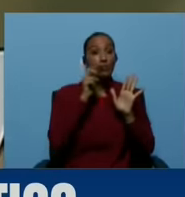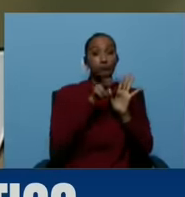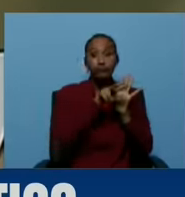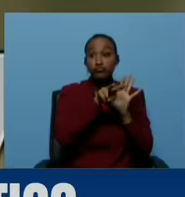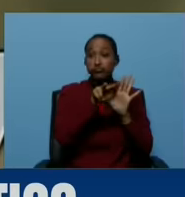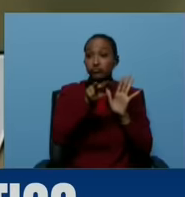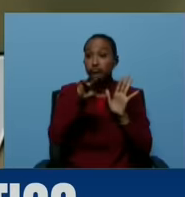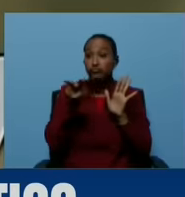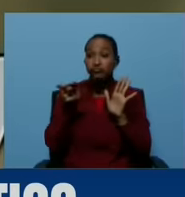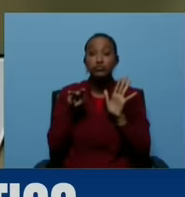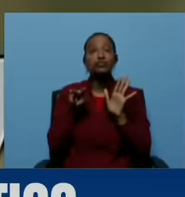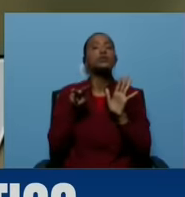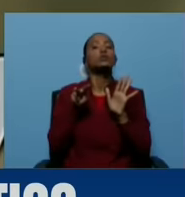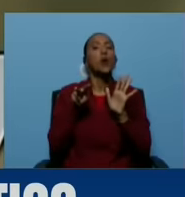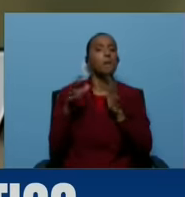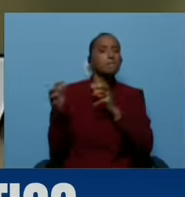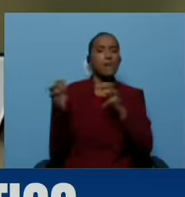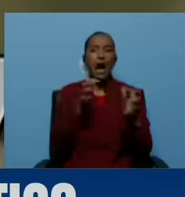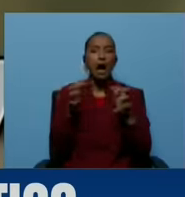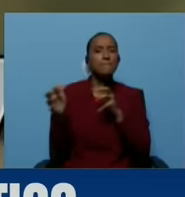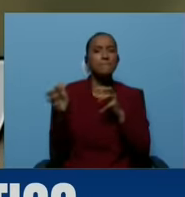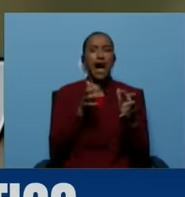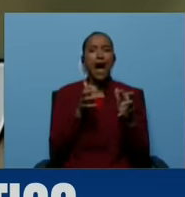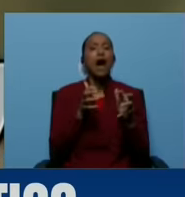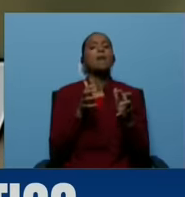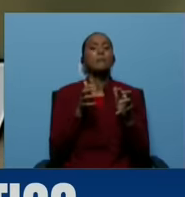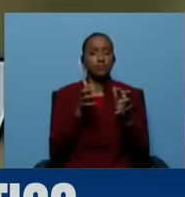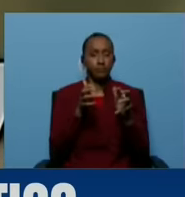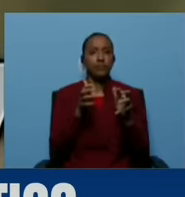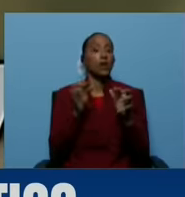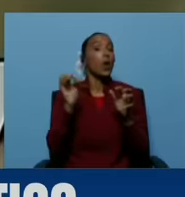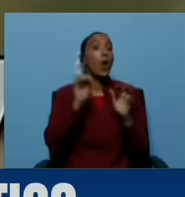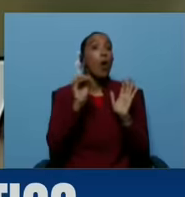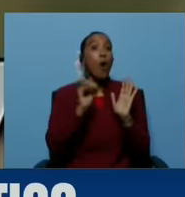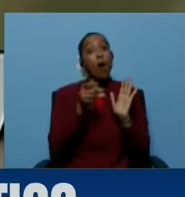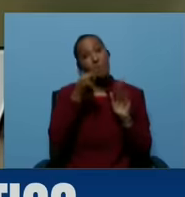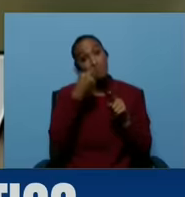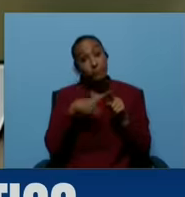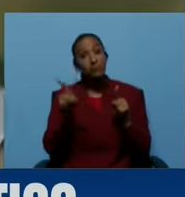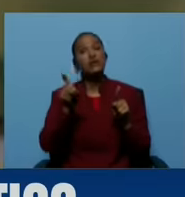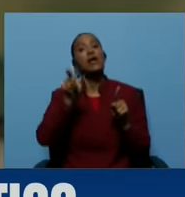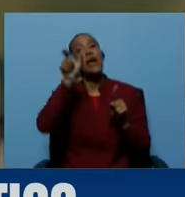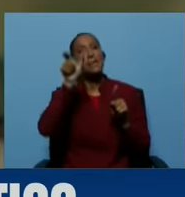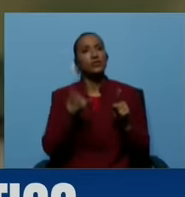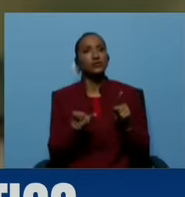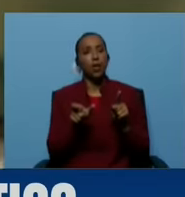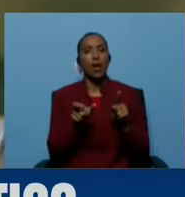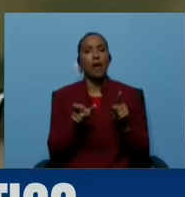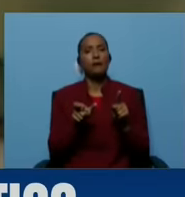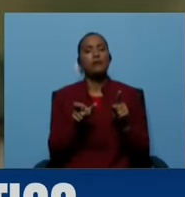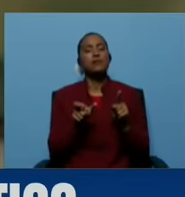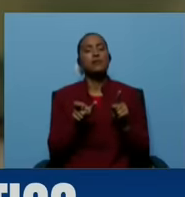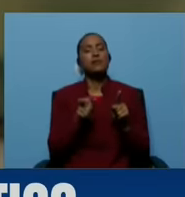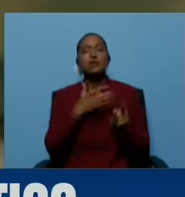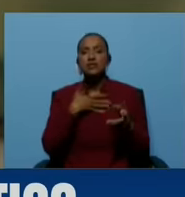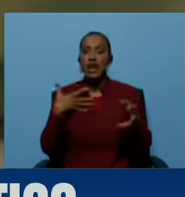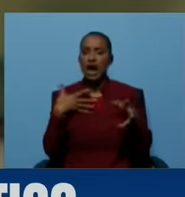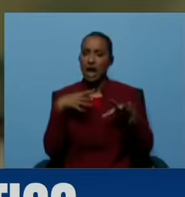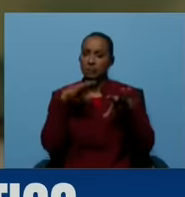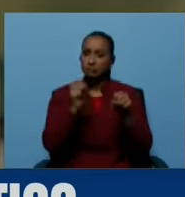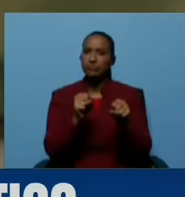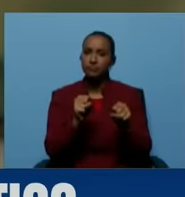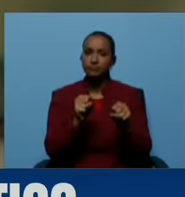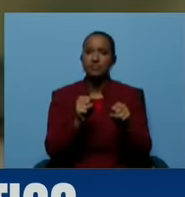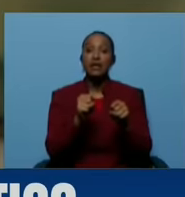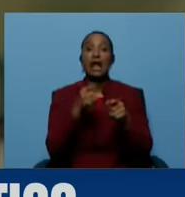de fuerza o porque fuera derogada por cualquier otro medio distinto al previsto en ella. En tal